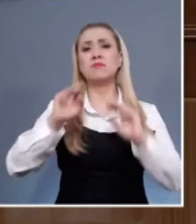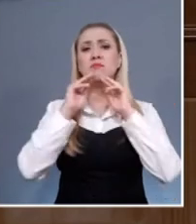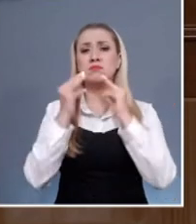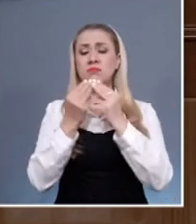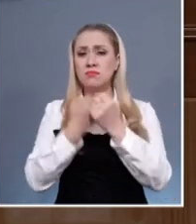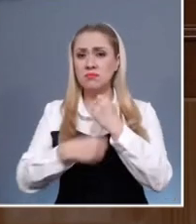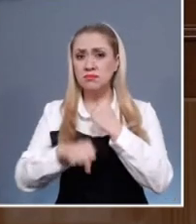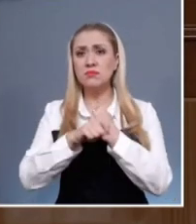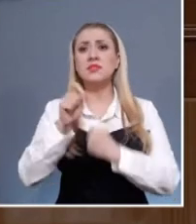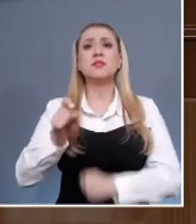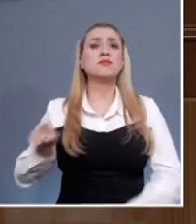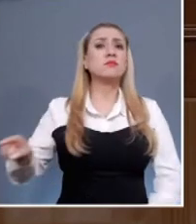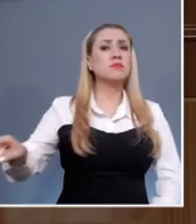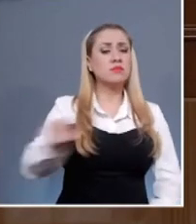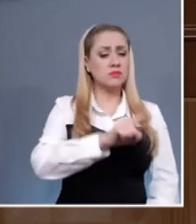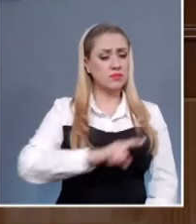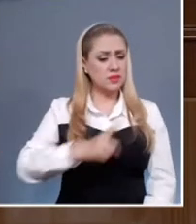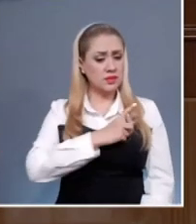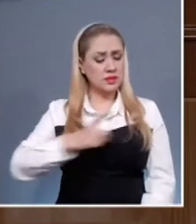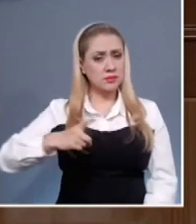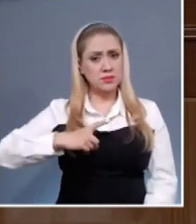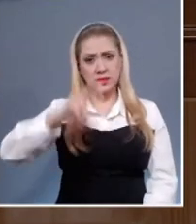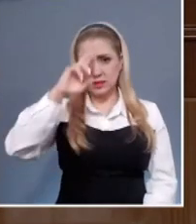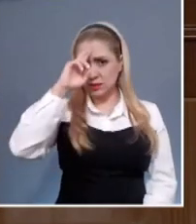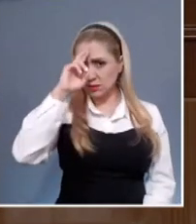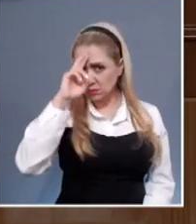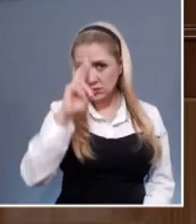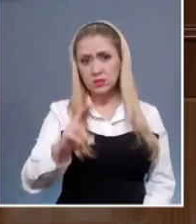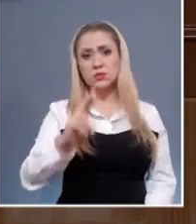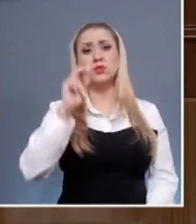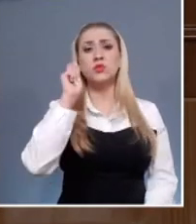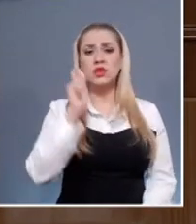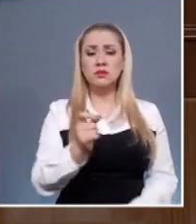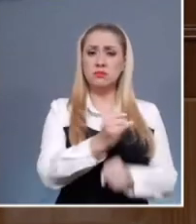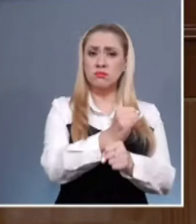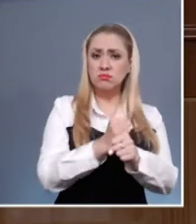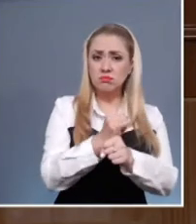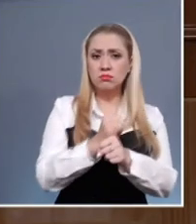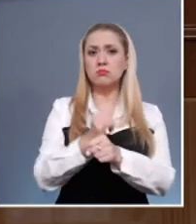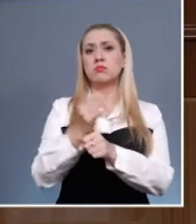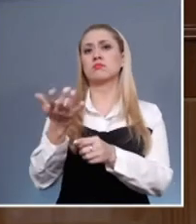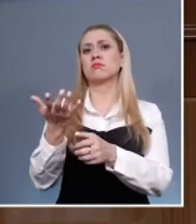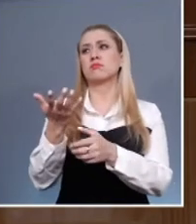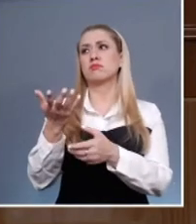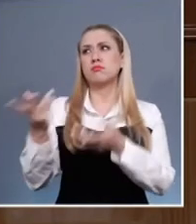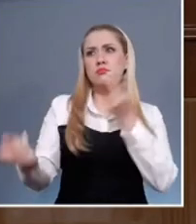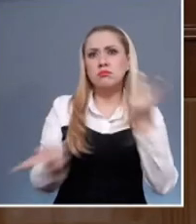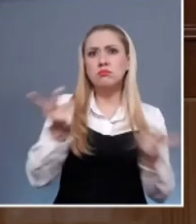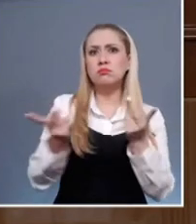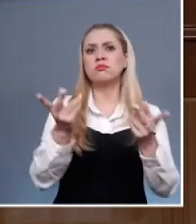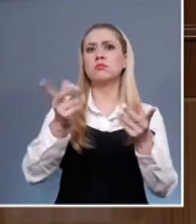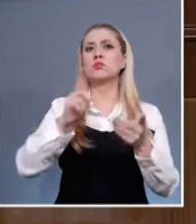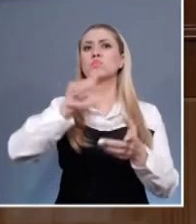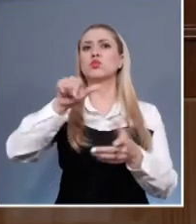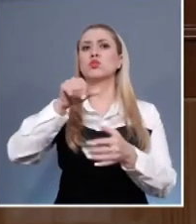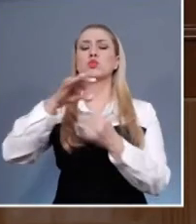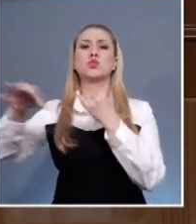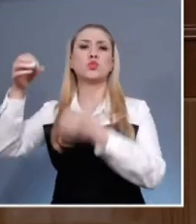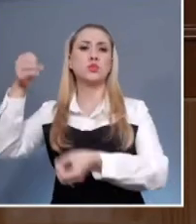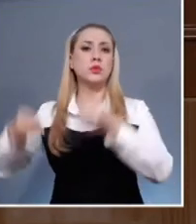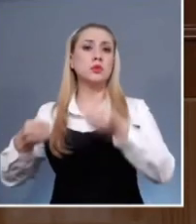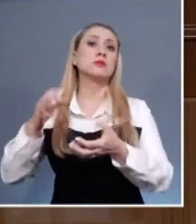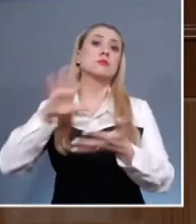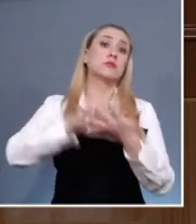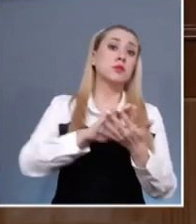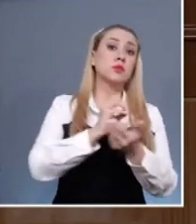que respete el debido proceso, la presunción de inocencia y todos los derechos humanos fundamentales, pero